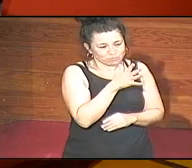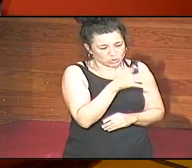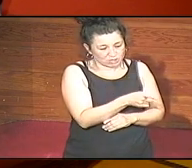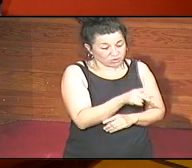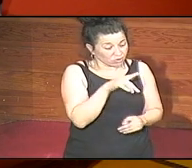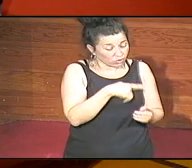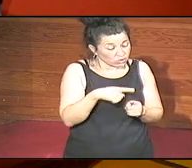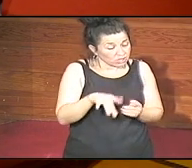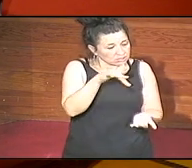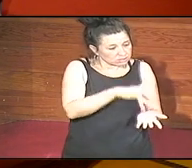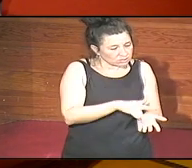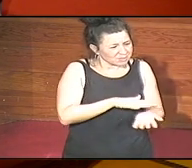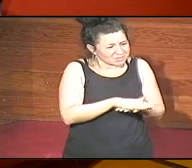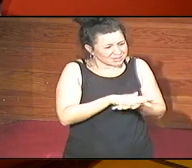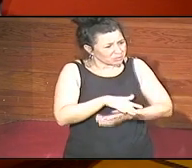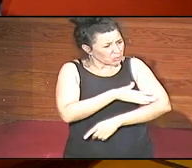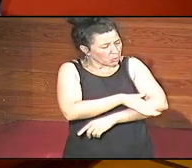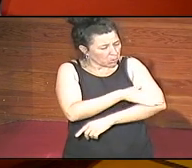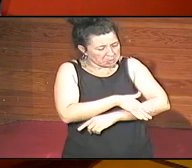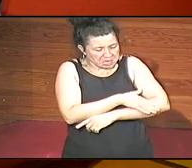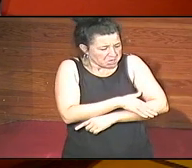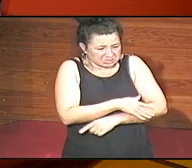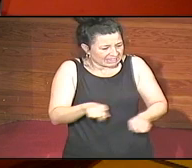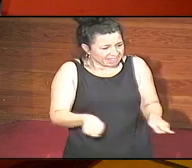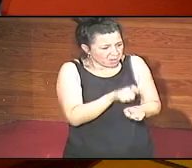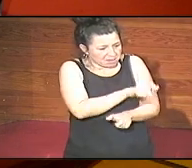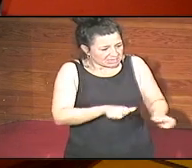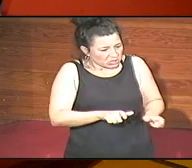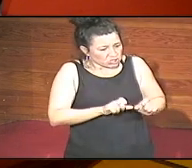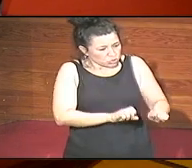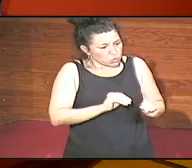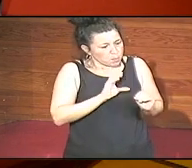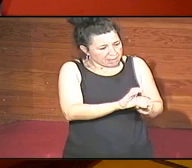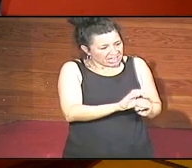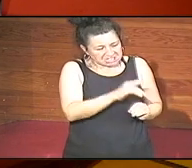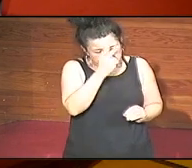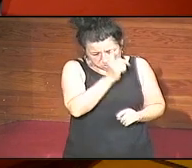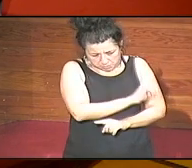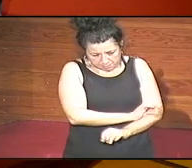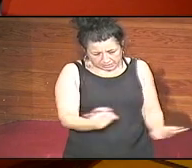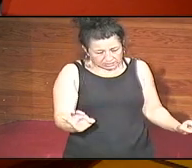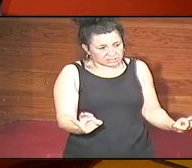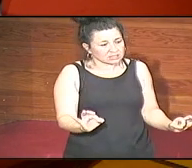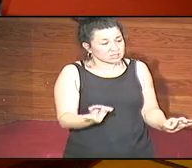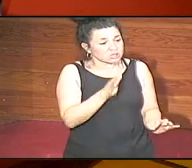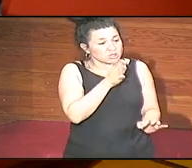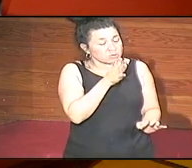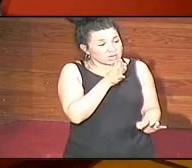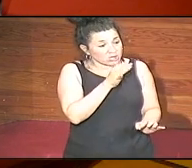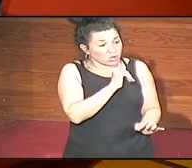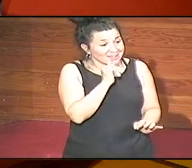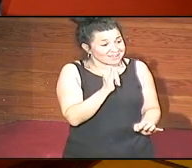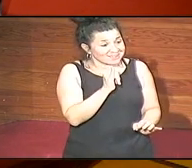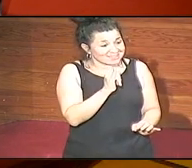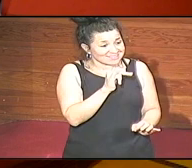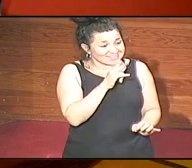que no se preocupan por lo que les pasa a sus gentes y es importante para entender por qué por ejemplo el yihadismo está disparado en el continente africano